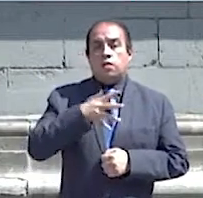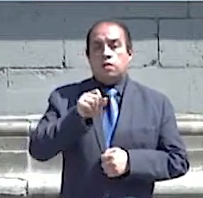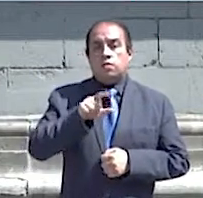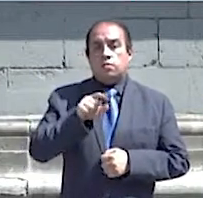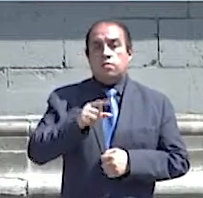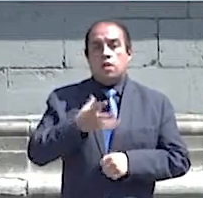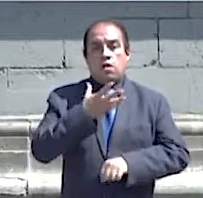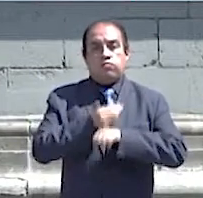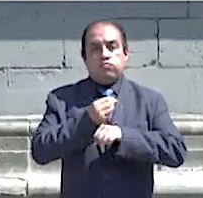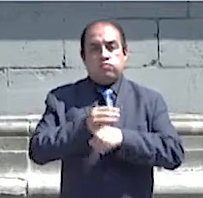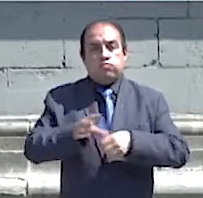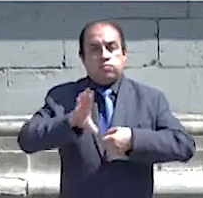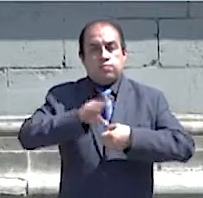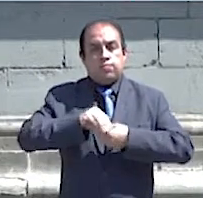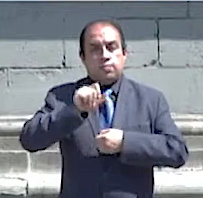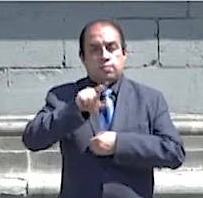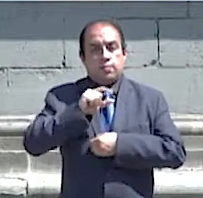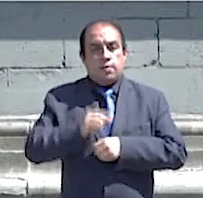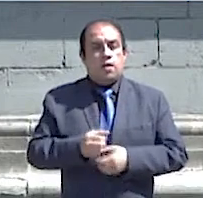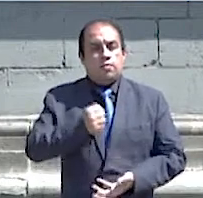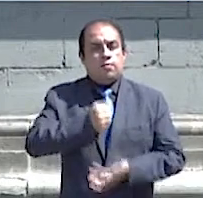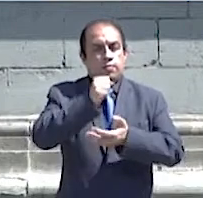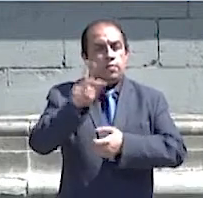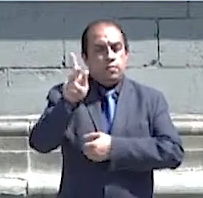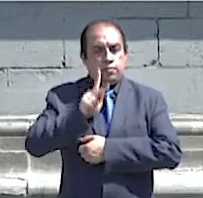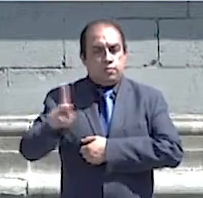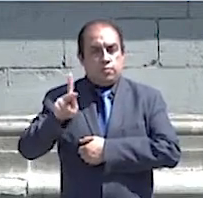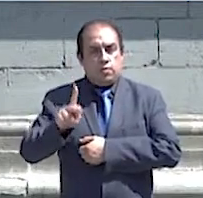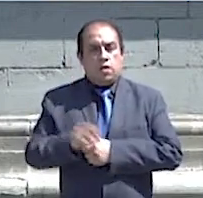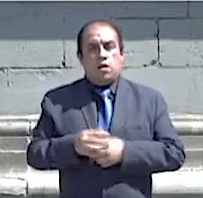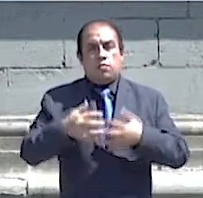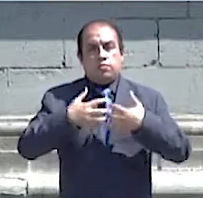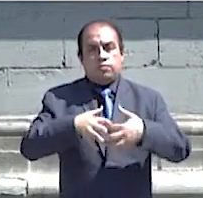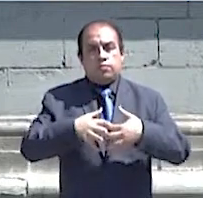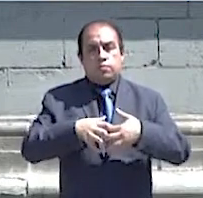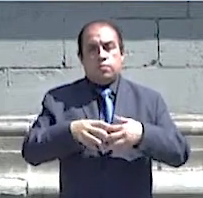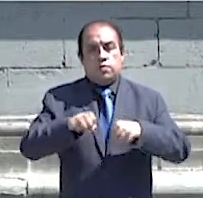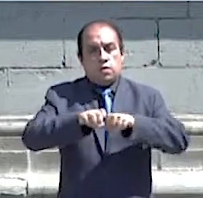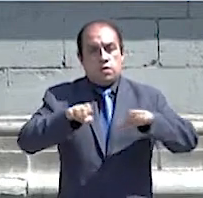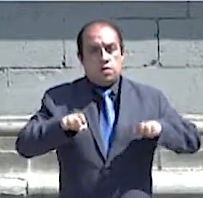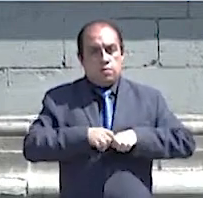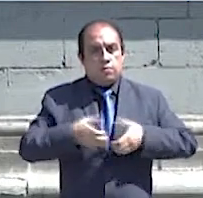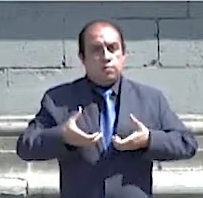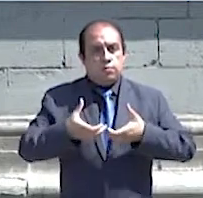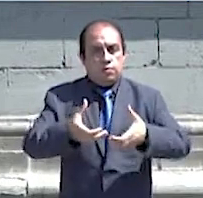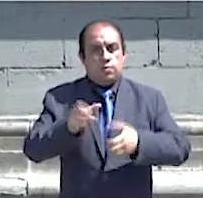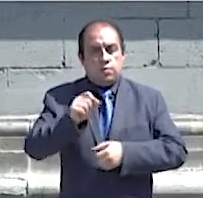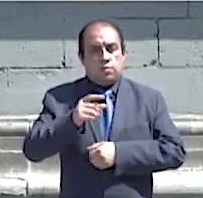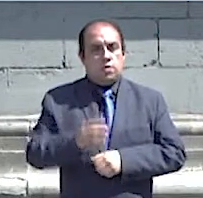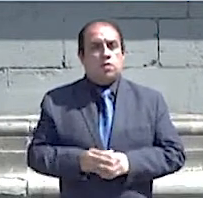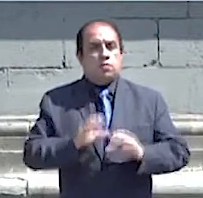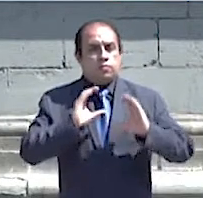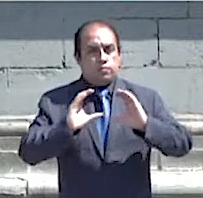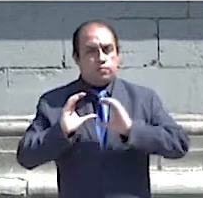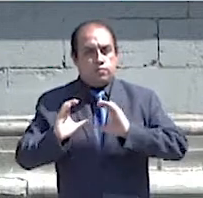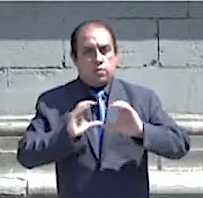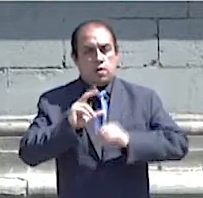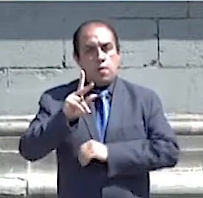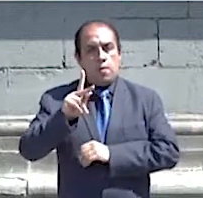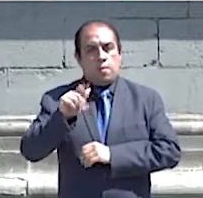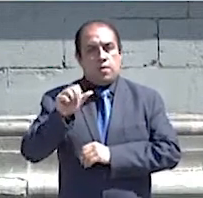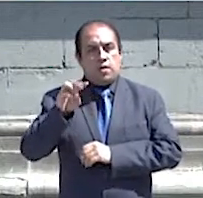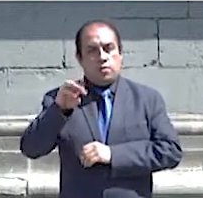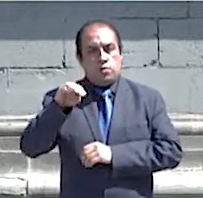revitalización integral a través de la inversión pública en infraestructura y equipamiento urbano, en la preservación de nuestro patrimonio y